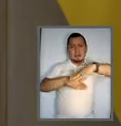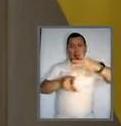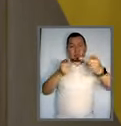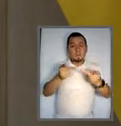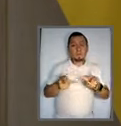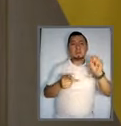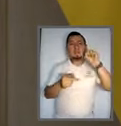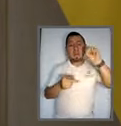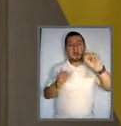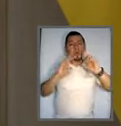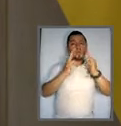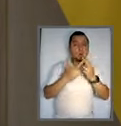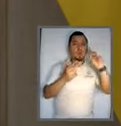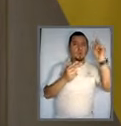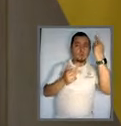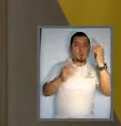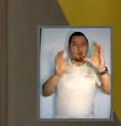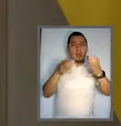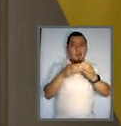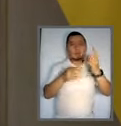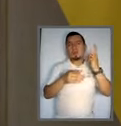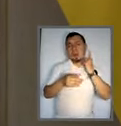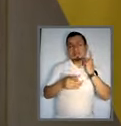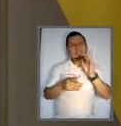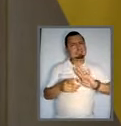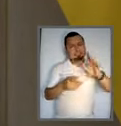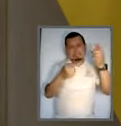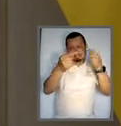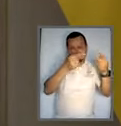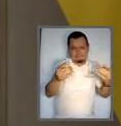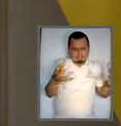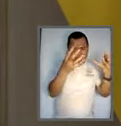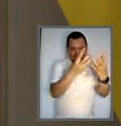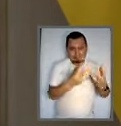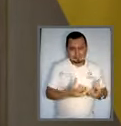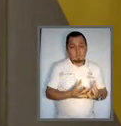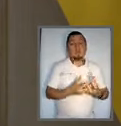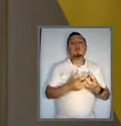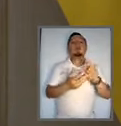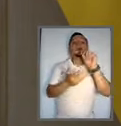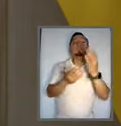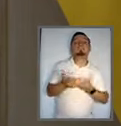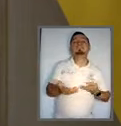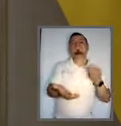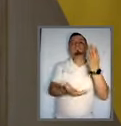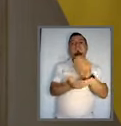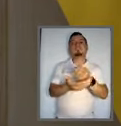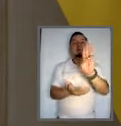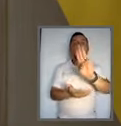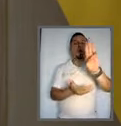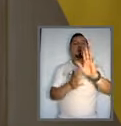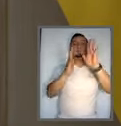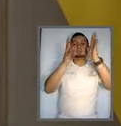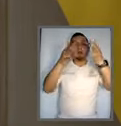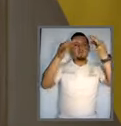universidades, sindicatos, el propio Congreso de Jalisco, y tenemos la sesión ya, digamos, de revisión del documento final el miércoles a las 9 de la mañana.